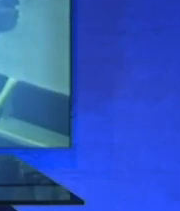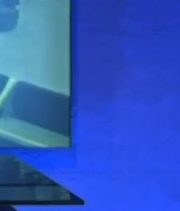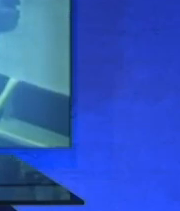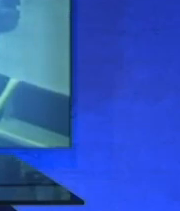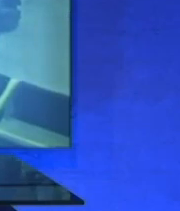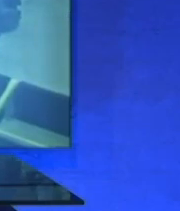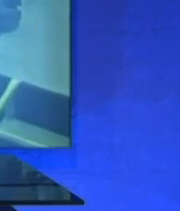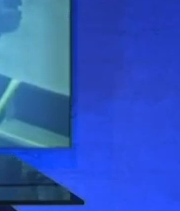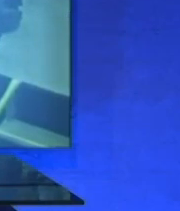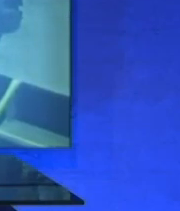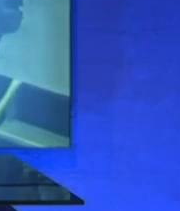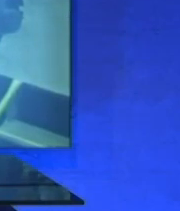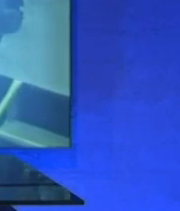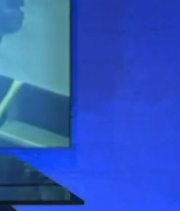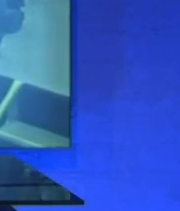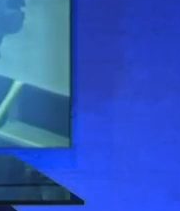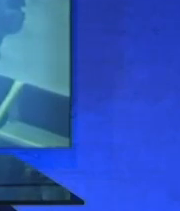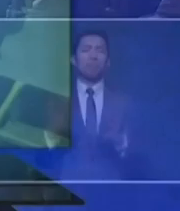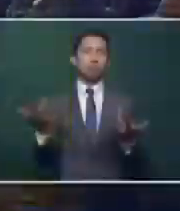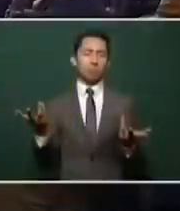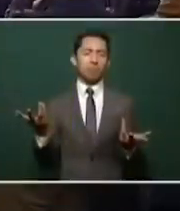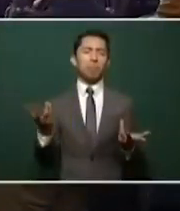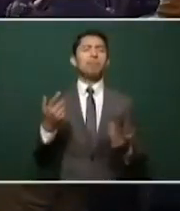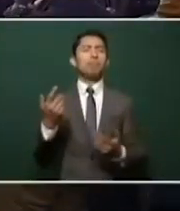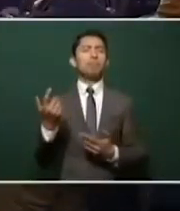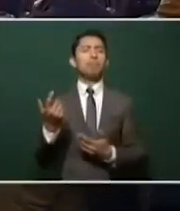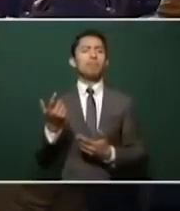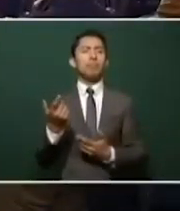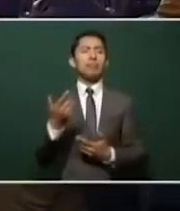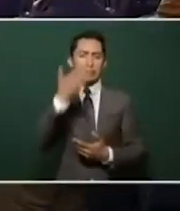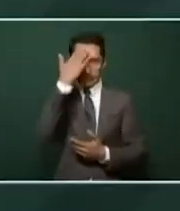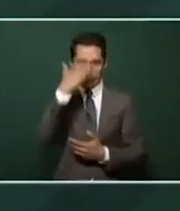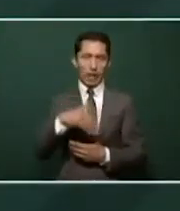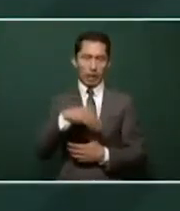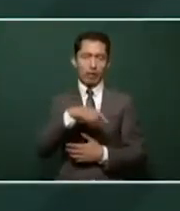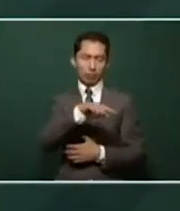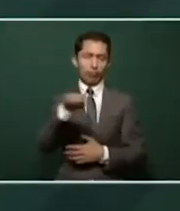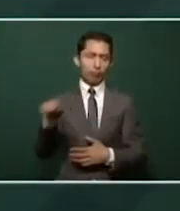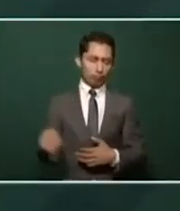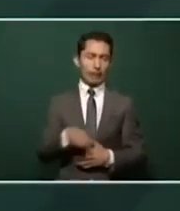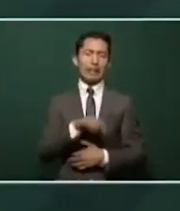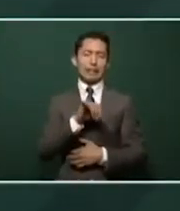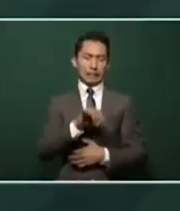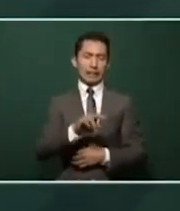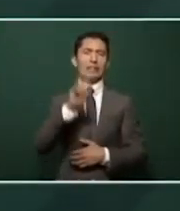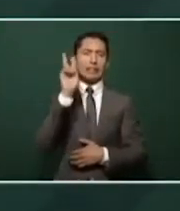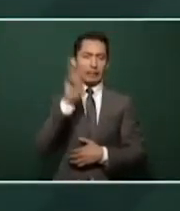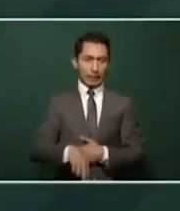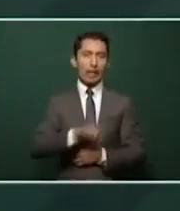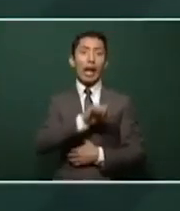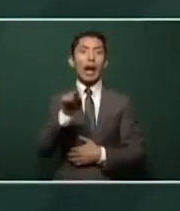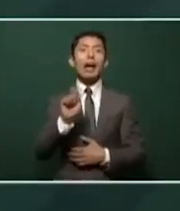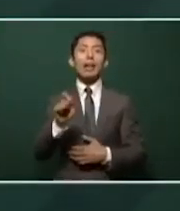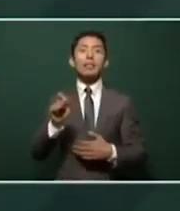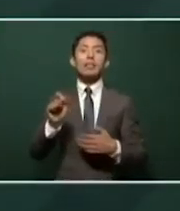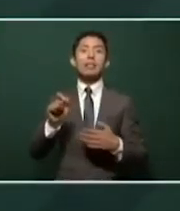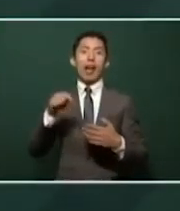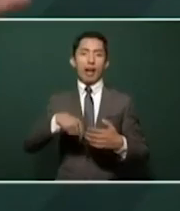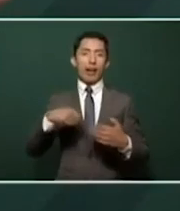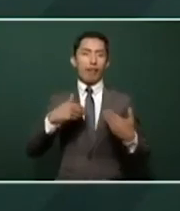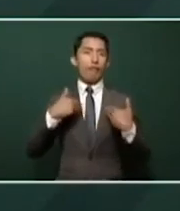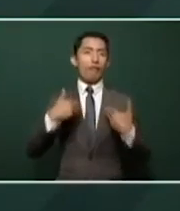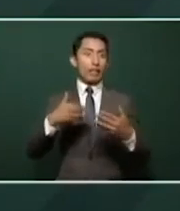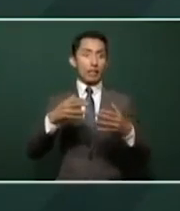indicó que lo que va a la baja es la corrupción. Pues ha crecido, ¿sí?, la conciencia del consumidor mexicano